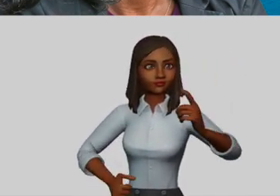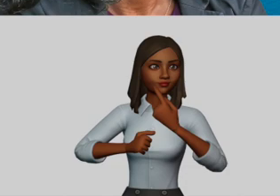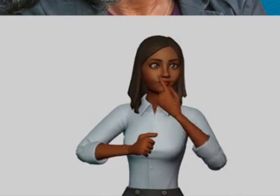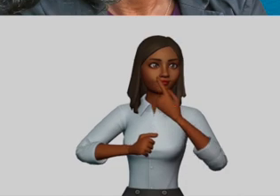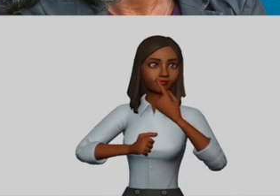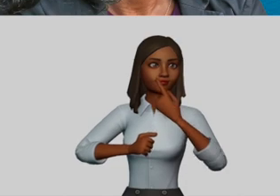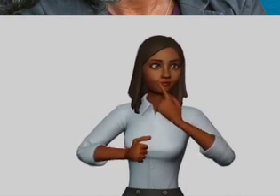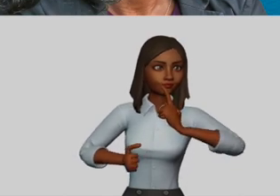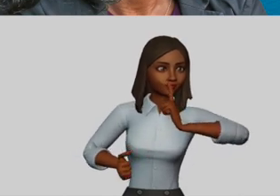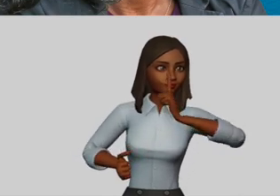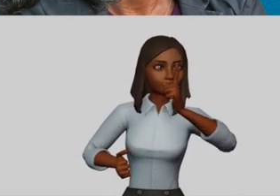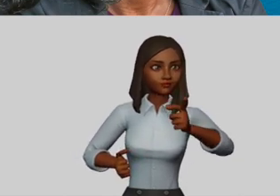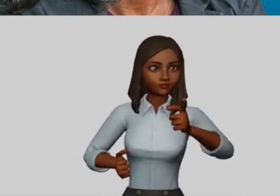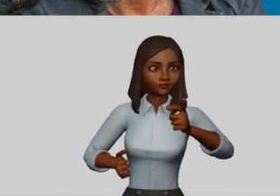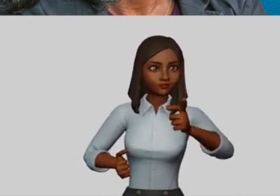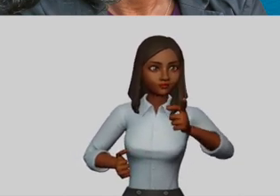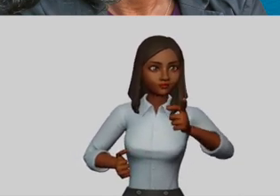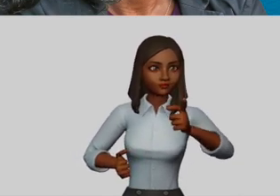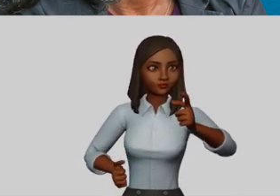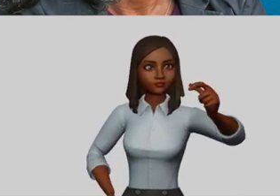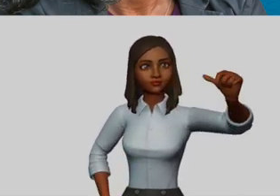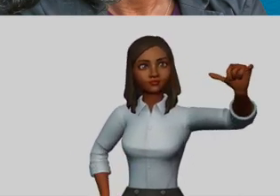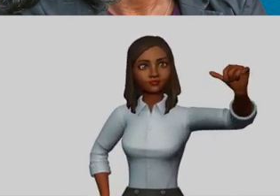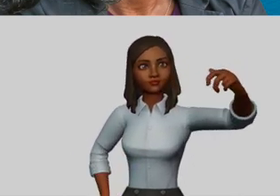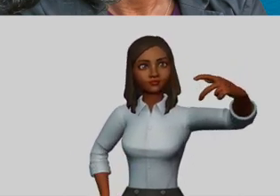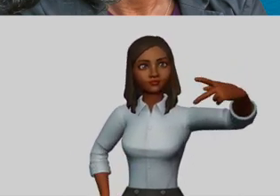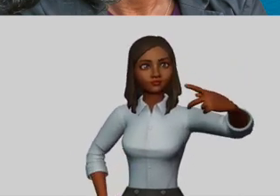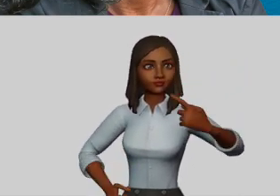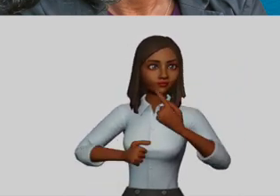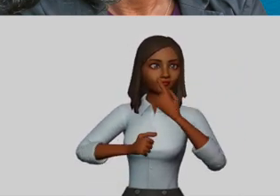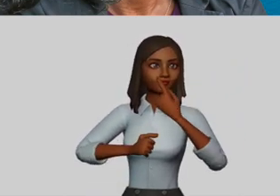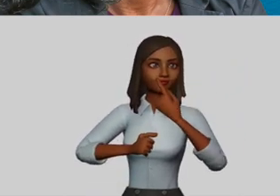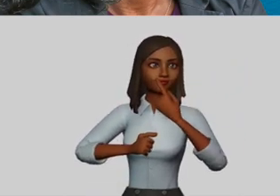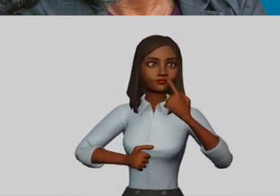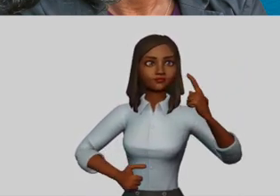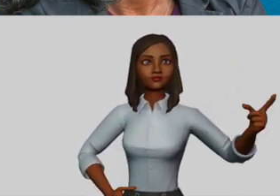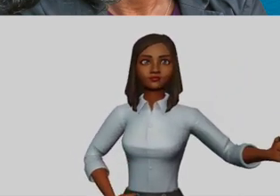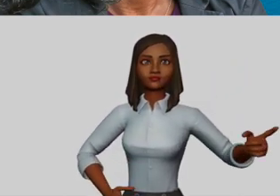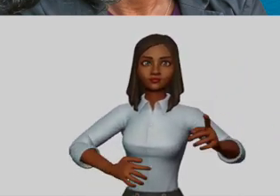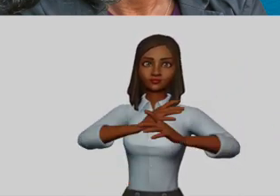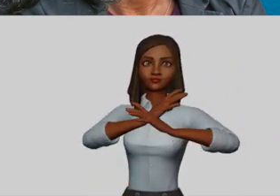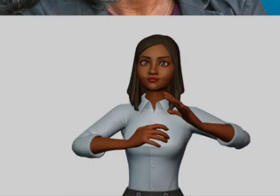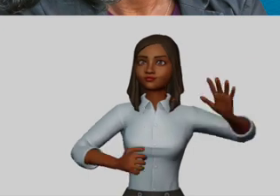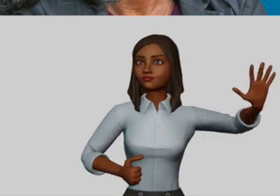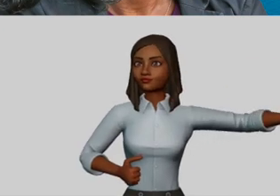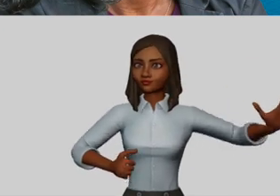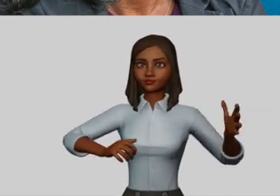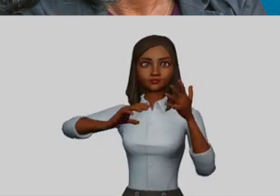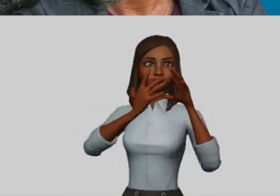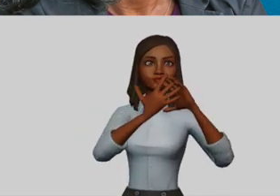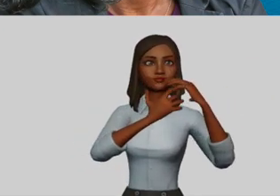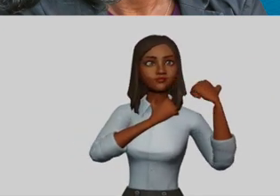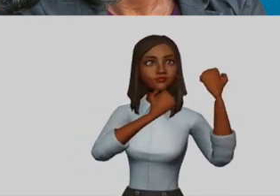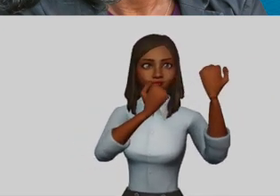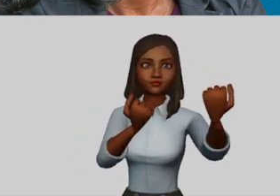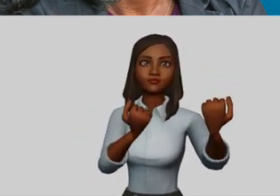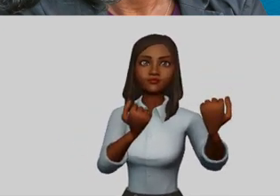usando la plataforma? O sea, de verdad, no sé si han tenido esas conversaciones entre ustedes. Cuéntame un poquito. No.